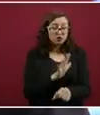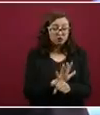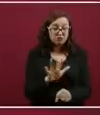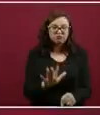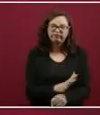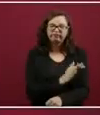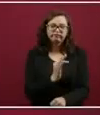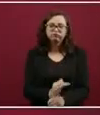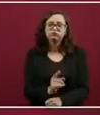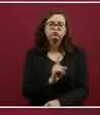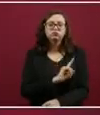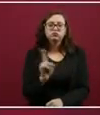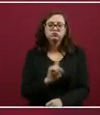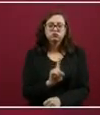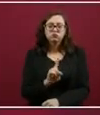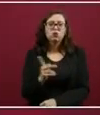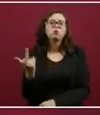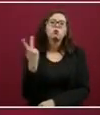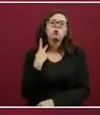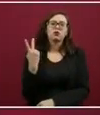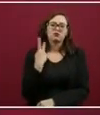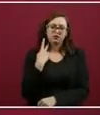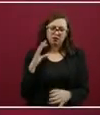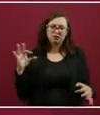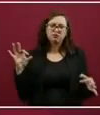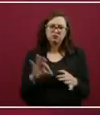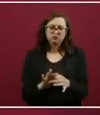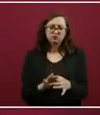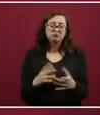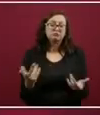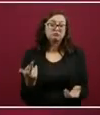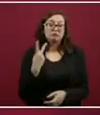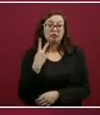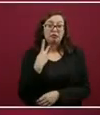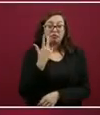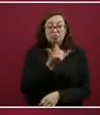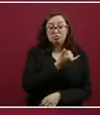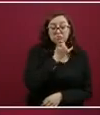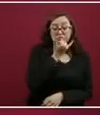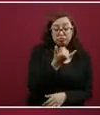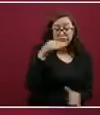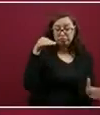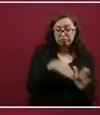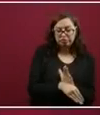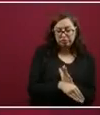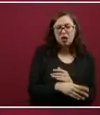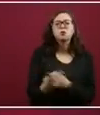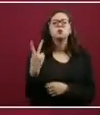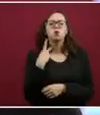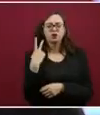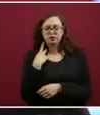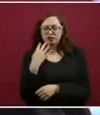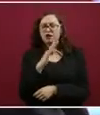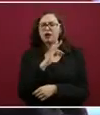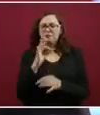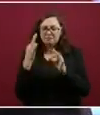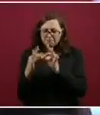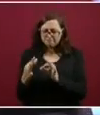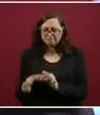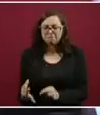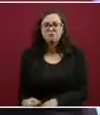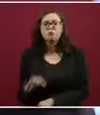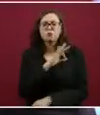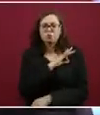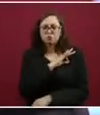la política, pero la mala política. Por eso digo que si la política lo echó a perder, también la dinámica creadora de la